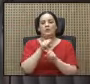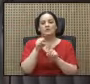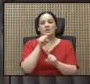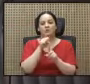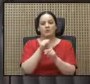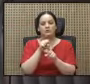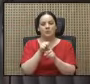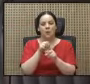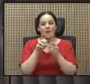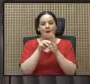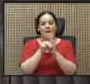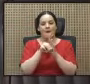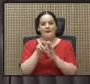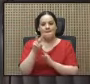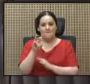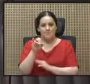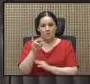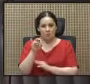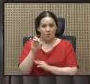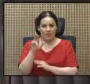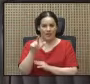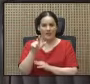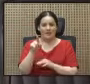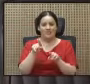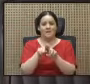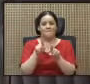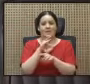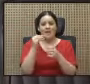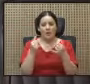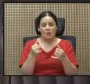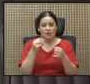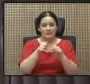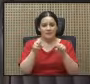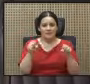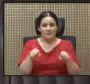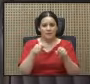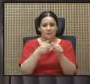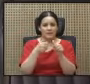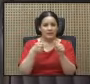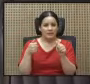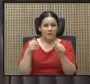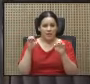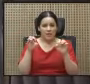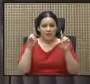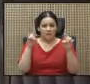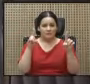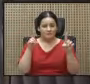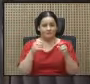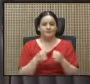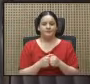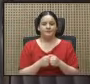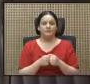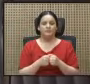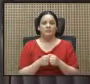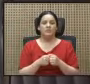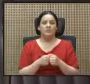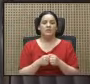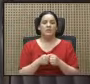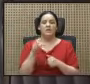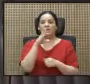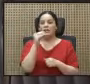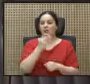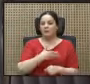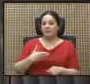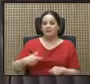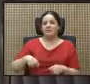El rezago de infraestructura en educación sigue siendo la misma y cuidado que se ha acrecentado más. Sin embargo, el presidente hace